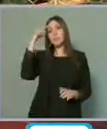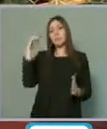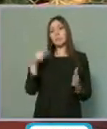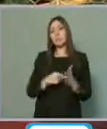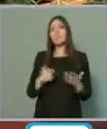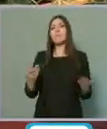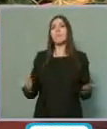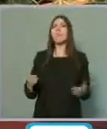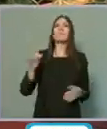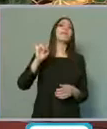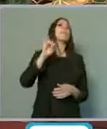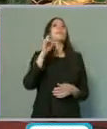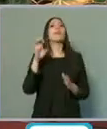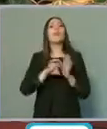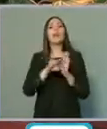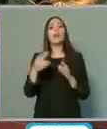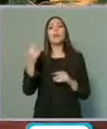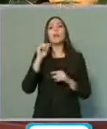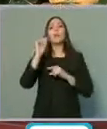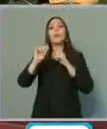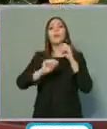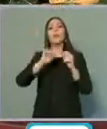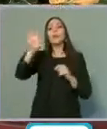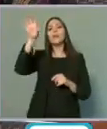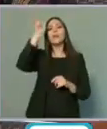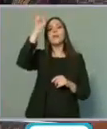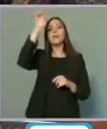pues obviamente adaptarnos a las nuevas